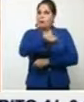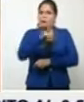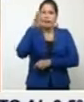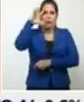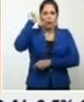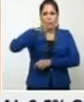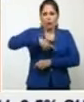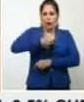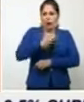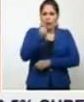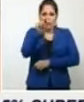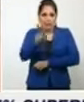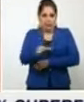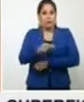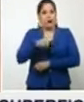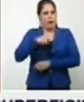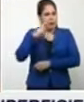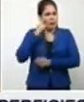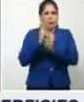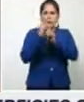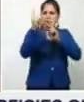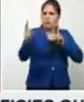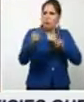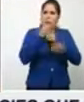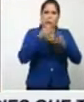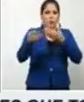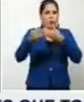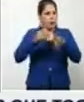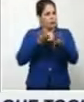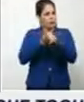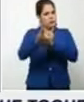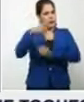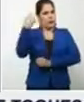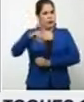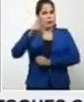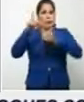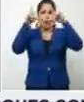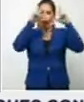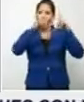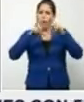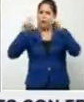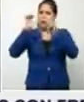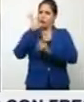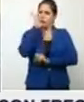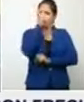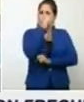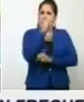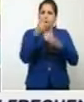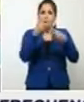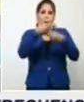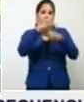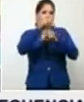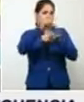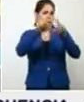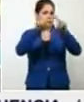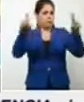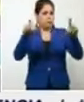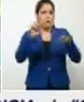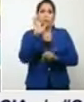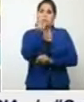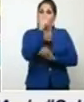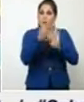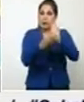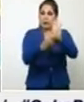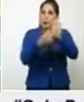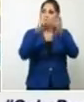el aislamiento social que impone la pandemia. También fotos artísticas con frases motivadoras exhiben en las redes